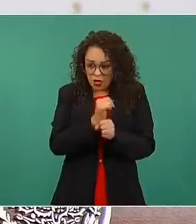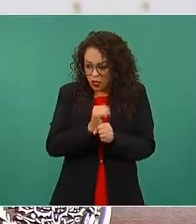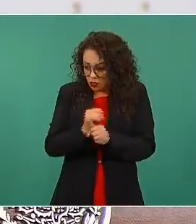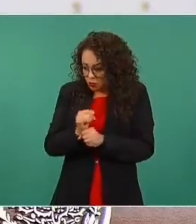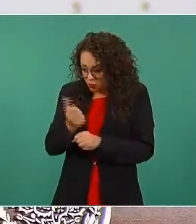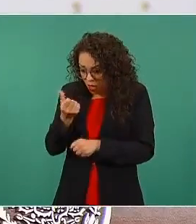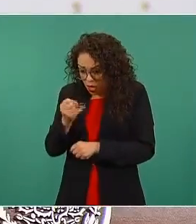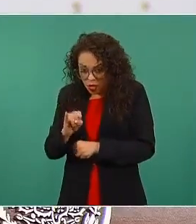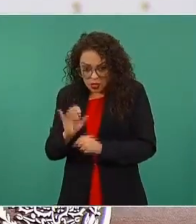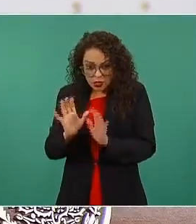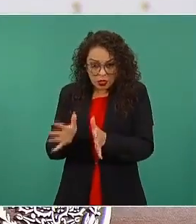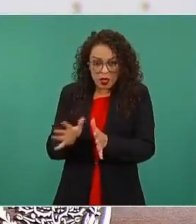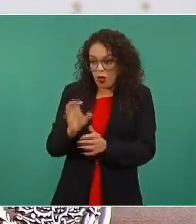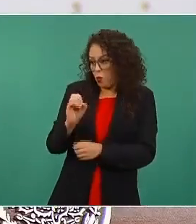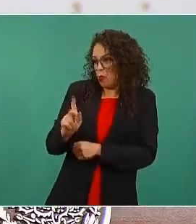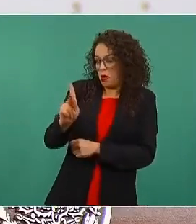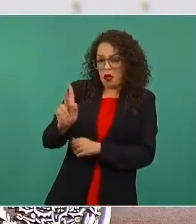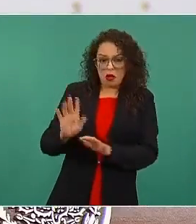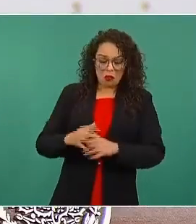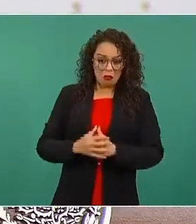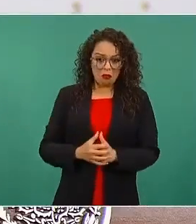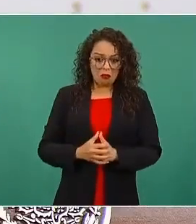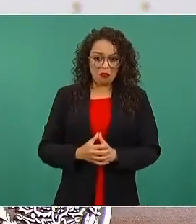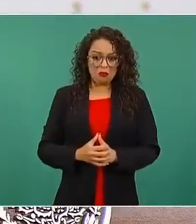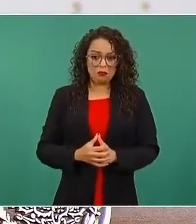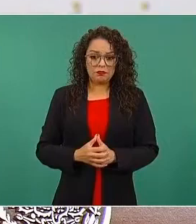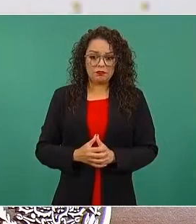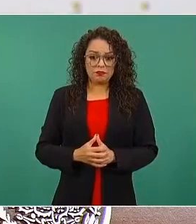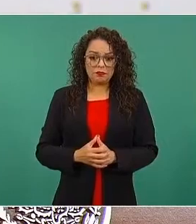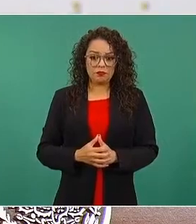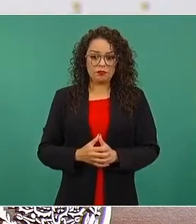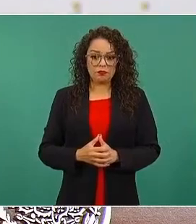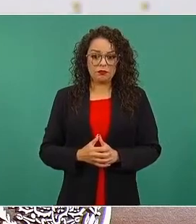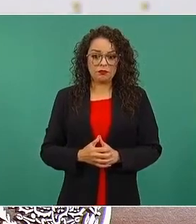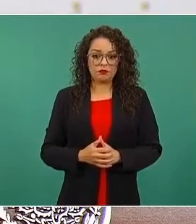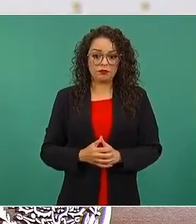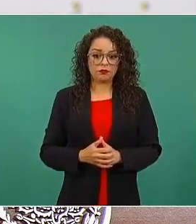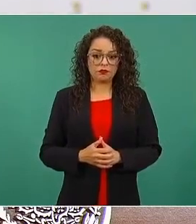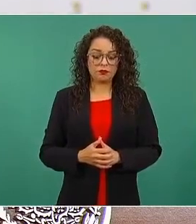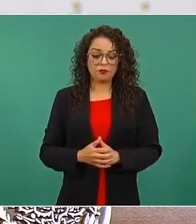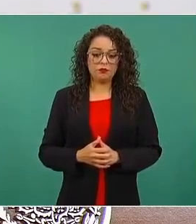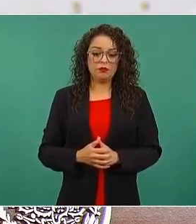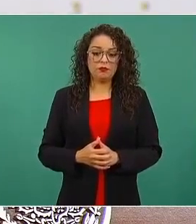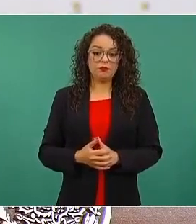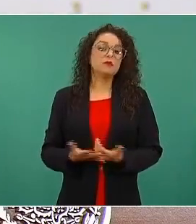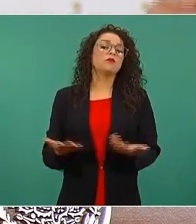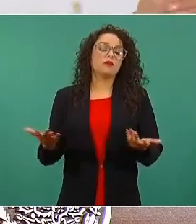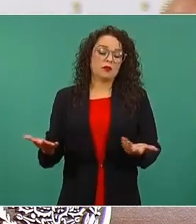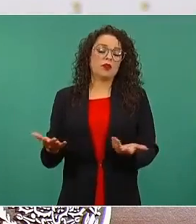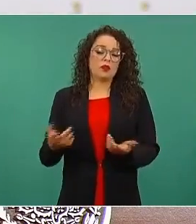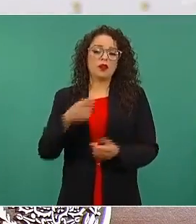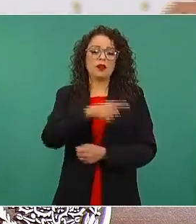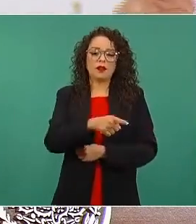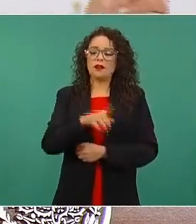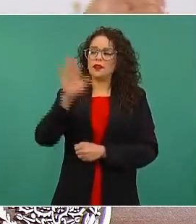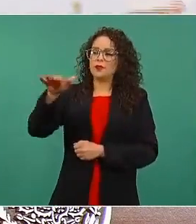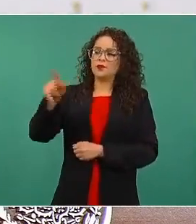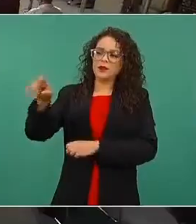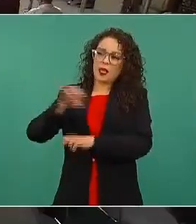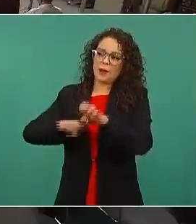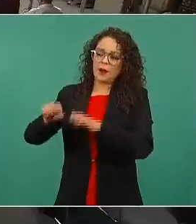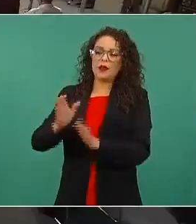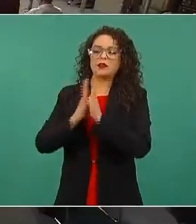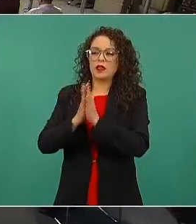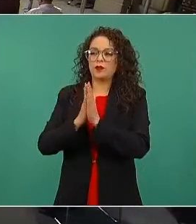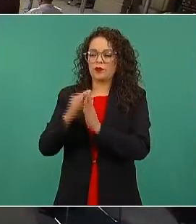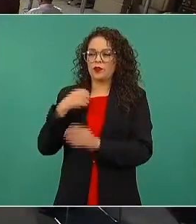sea, más las consultorías. A ver, hazme un proyecto para…